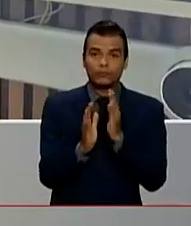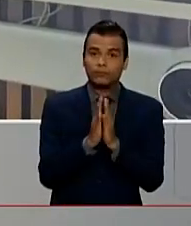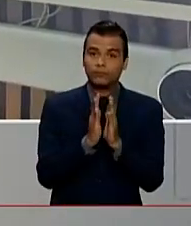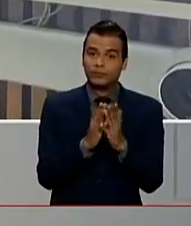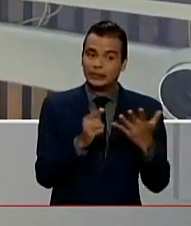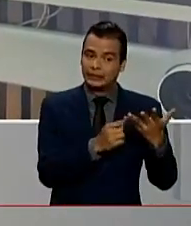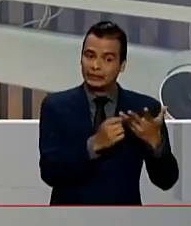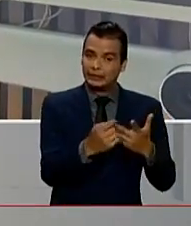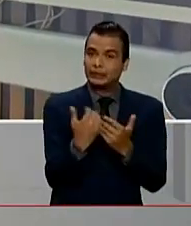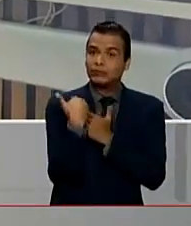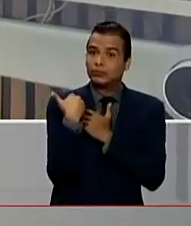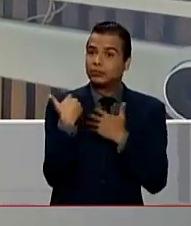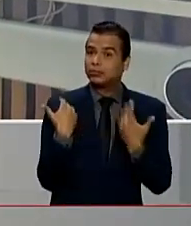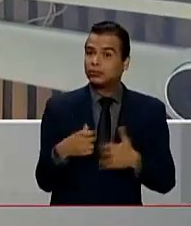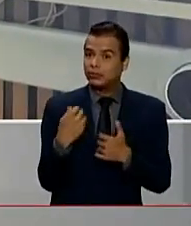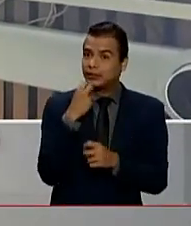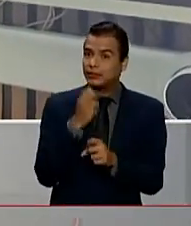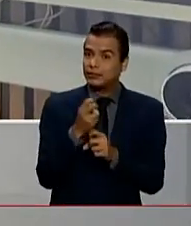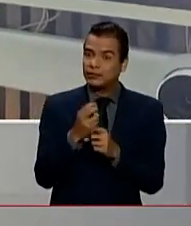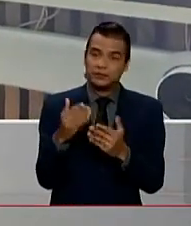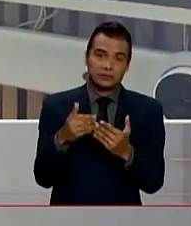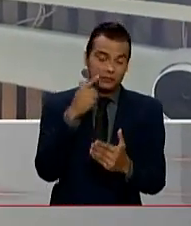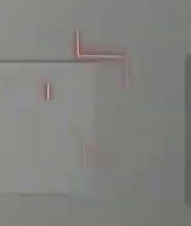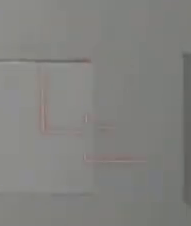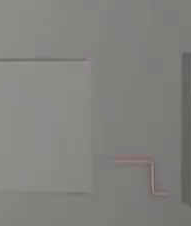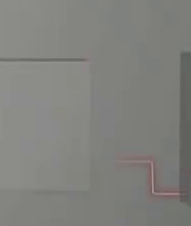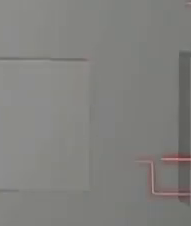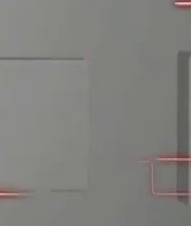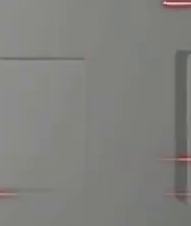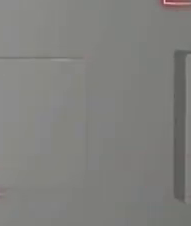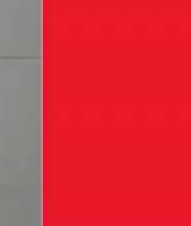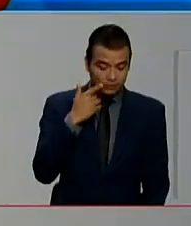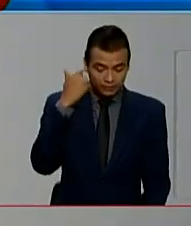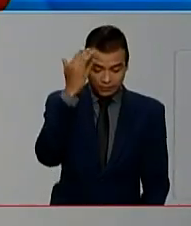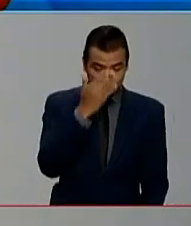desafíos. Bueno, esperemos a ver qué pasa. Amanecerá y veremos, dicen las abuelas.